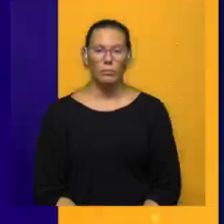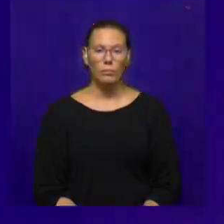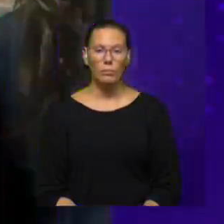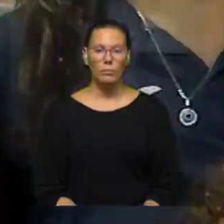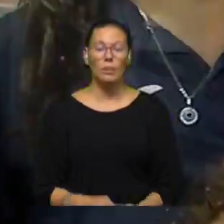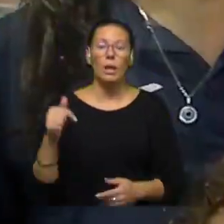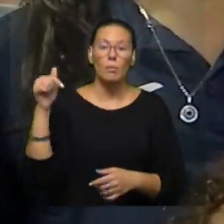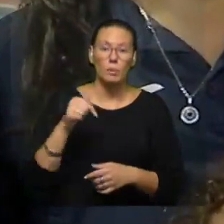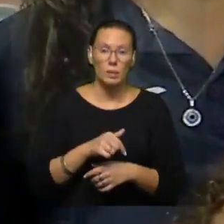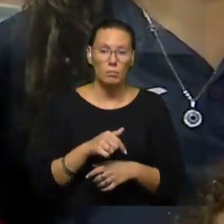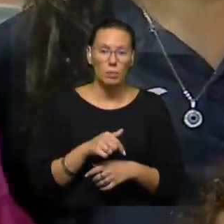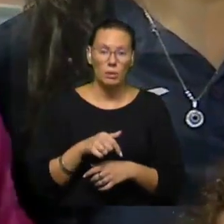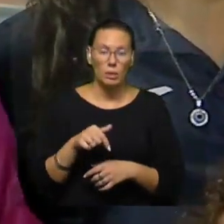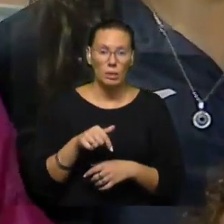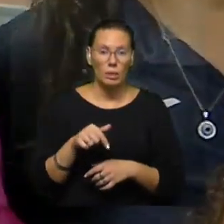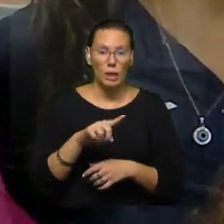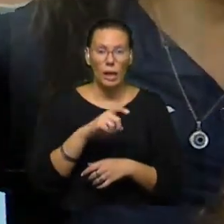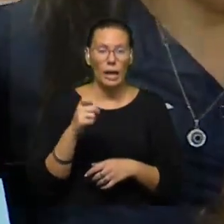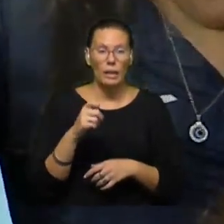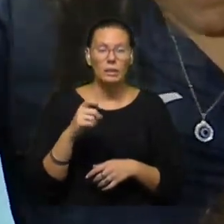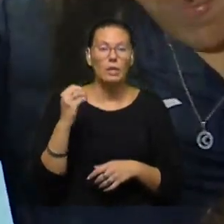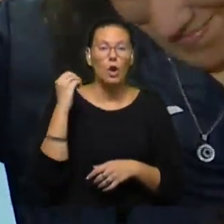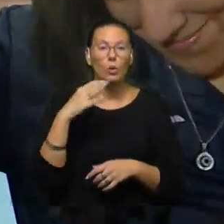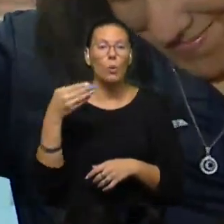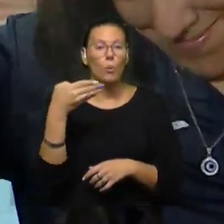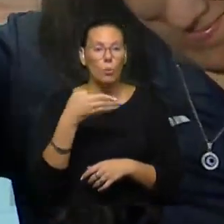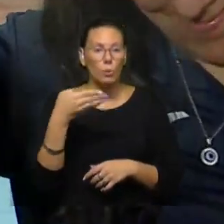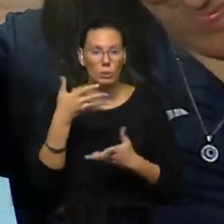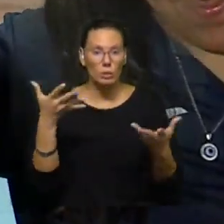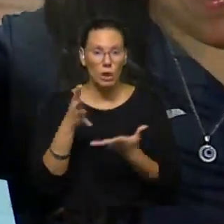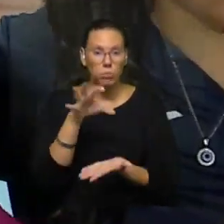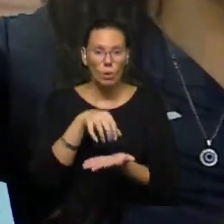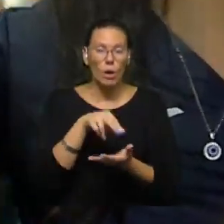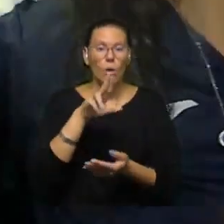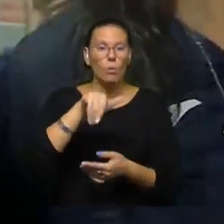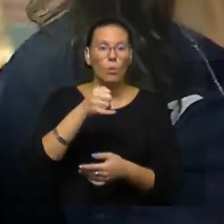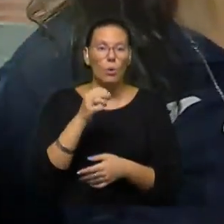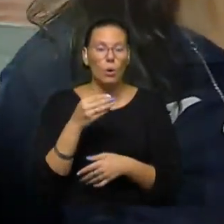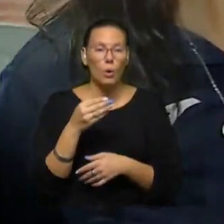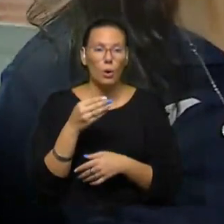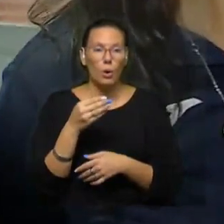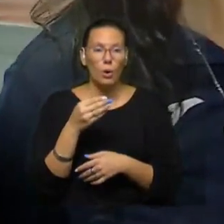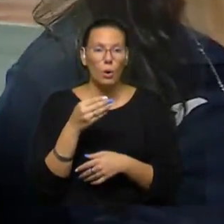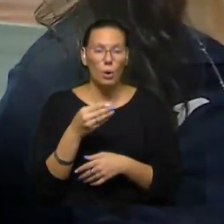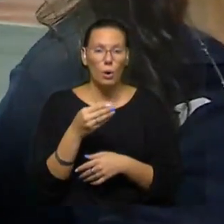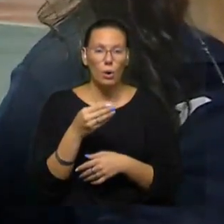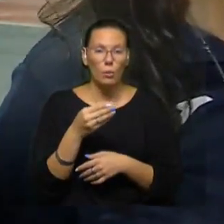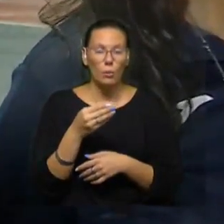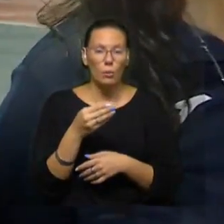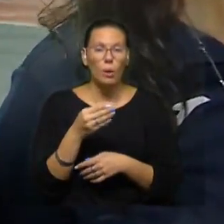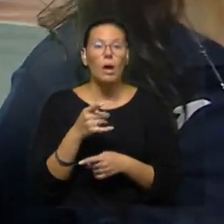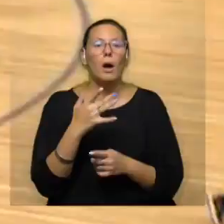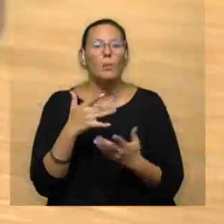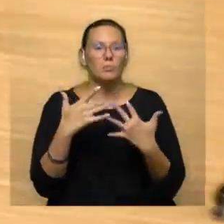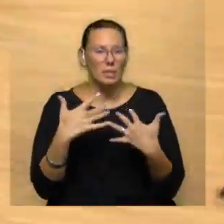Nos vinimos acá al ex club buceo, actualmente la sede de UJOB, para presenciar un evento muy lindo